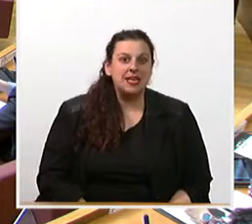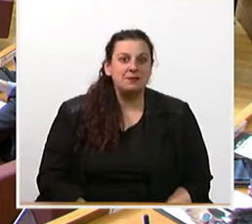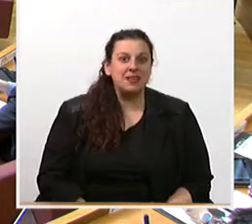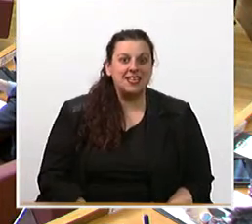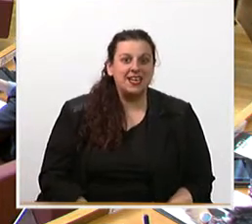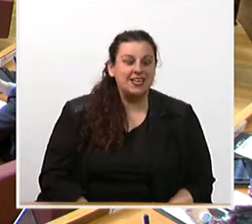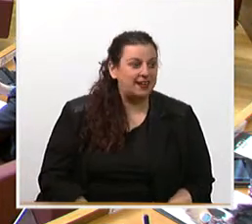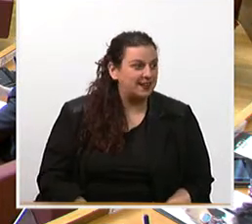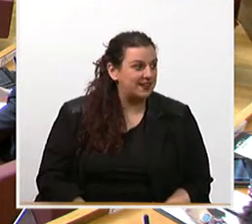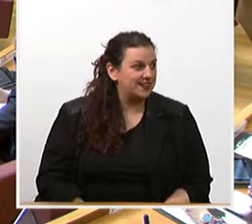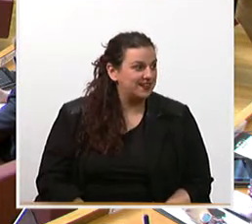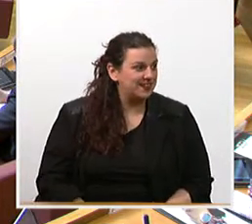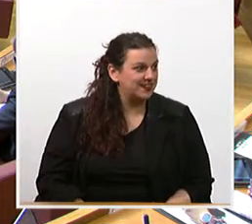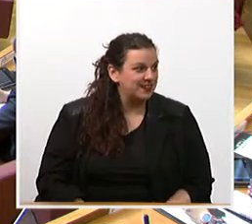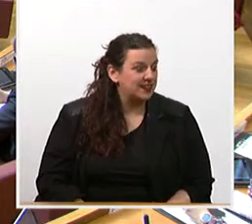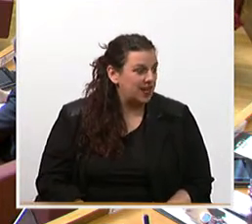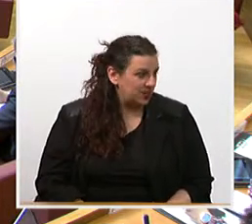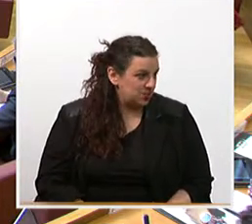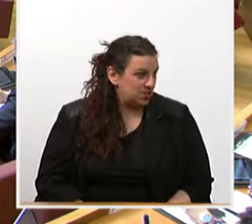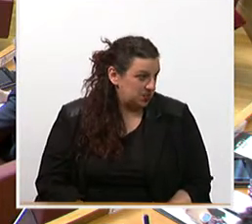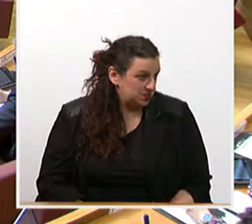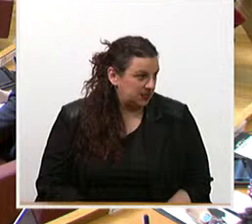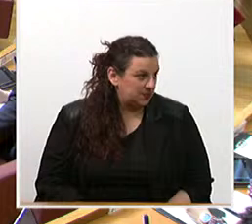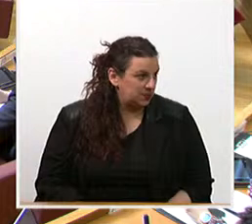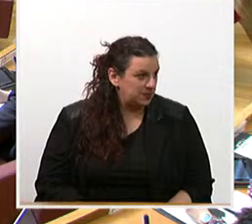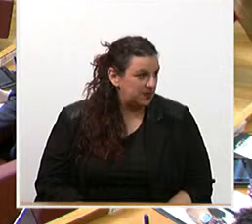Lorenz cuando quiera